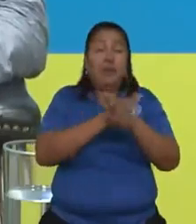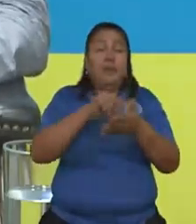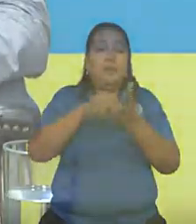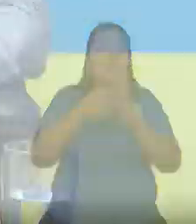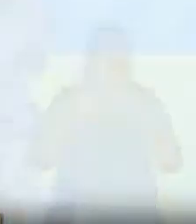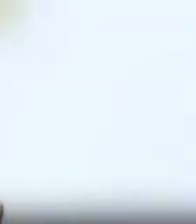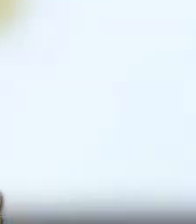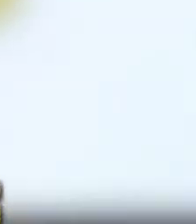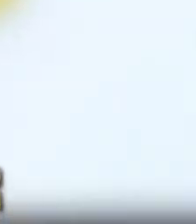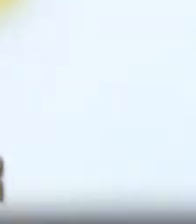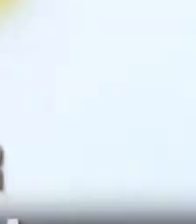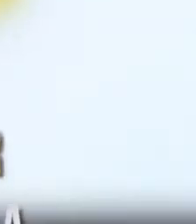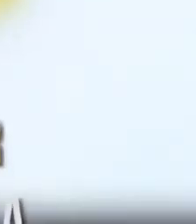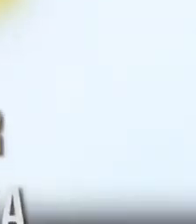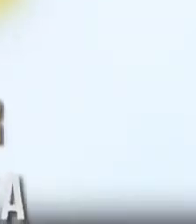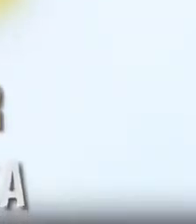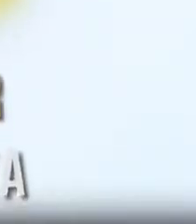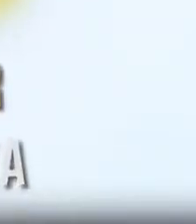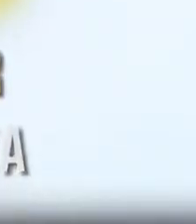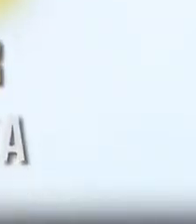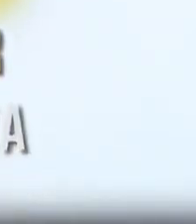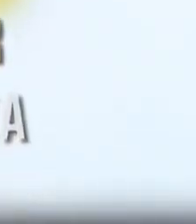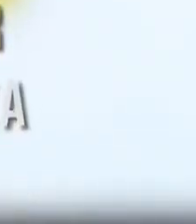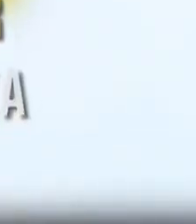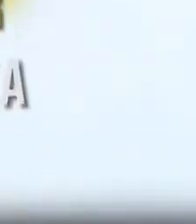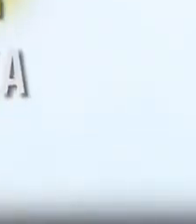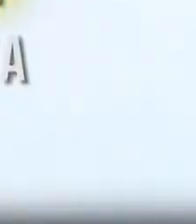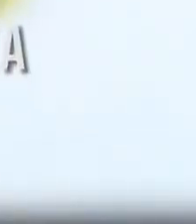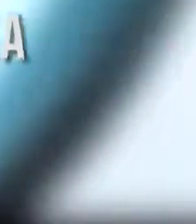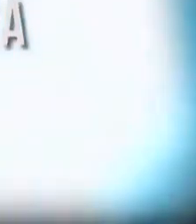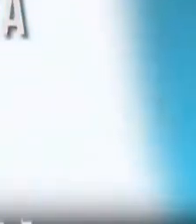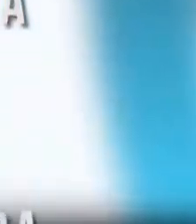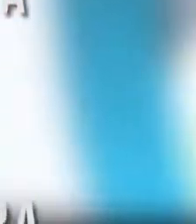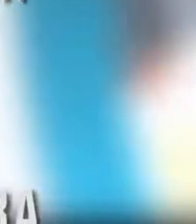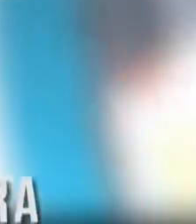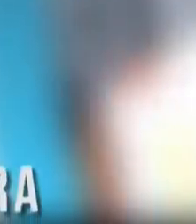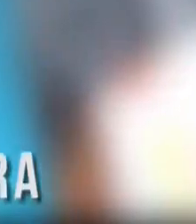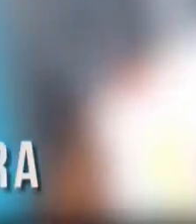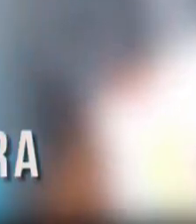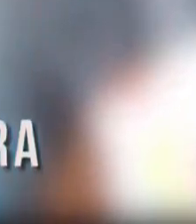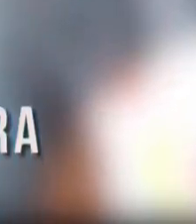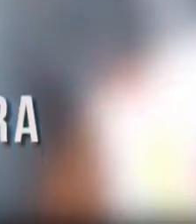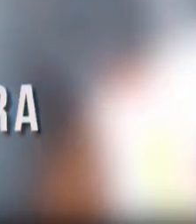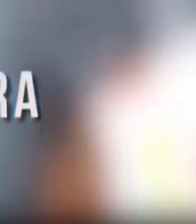su fiel sintonía. Le esperamos mañana a esta misma hora, si Dios así lo